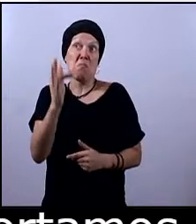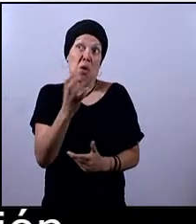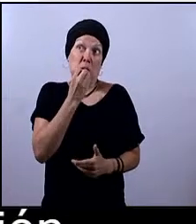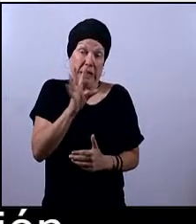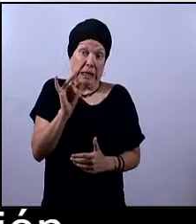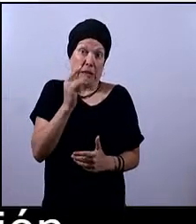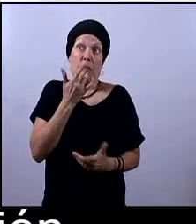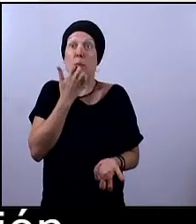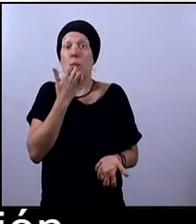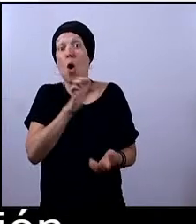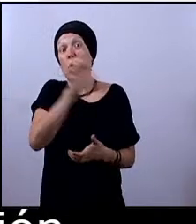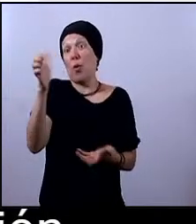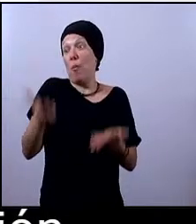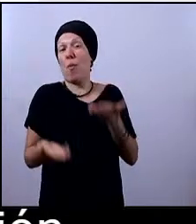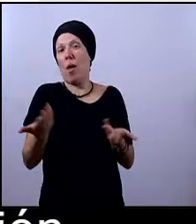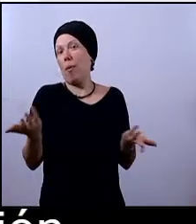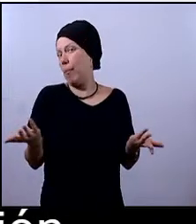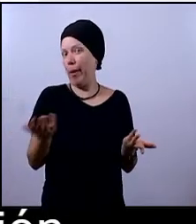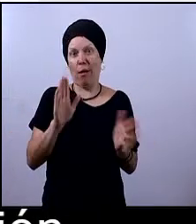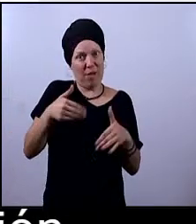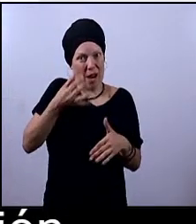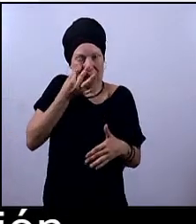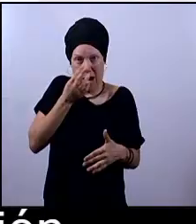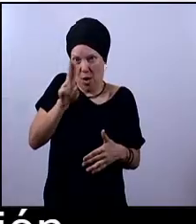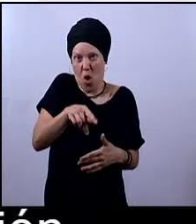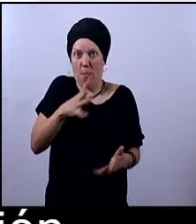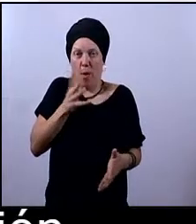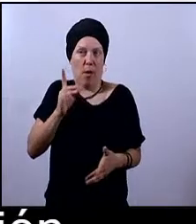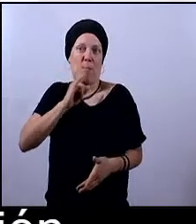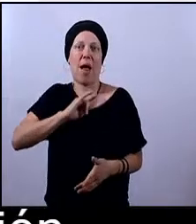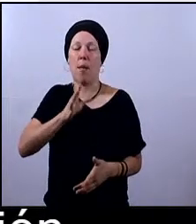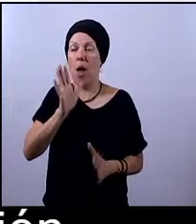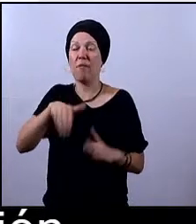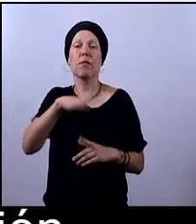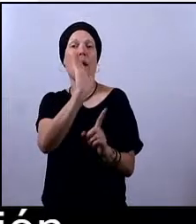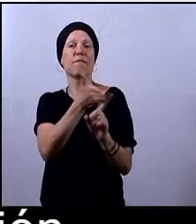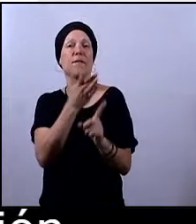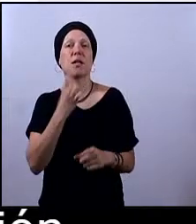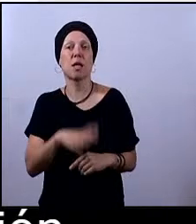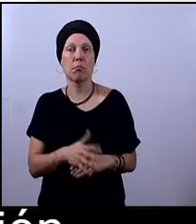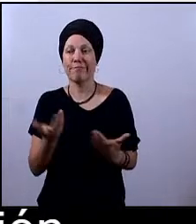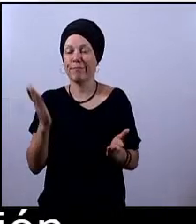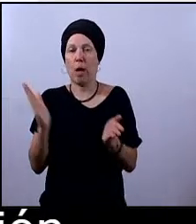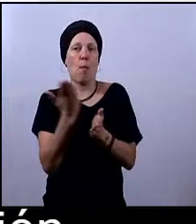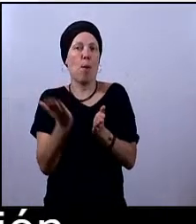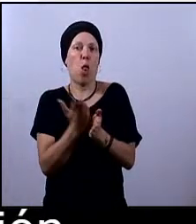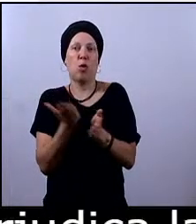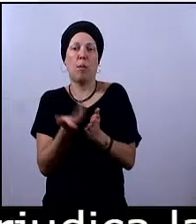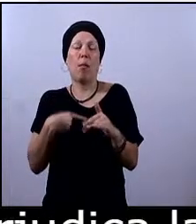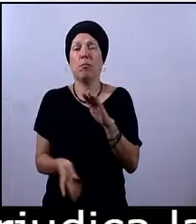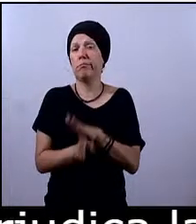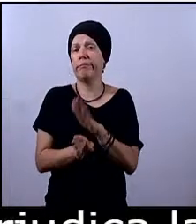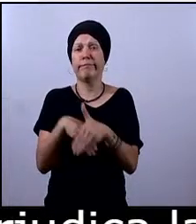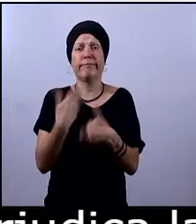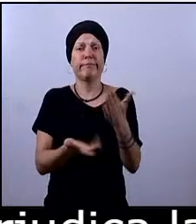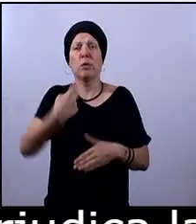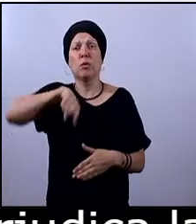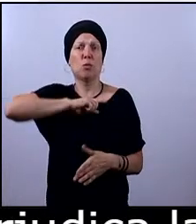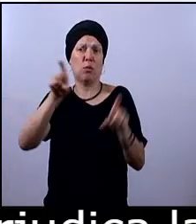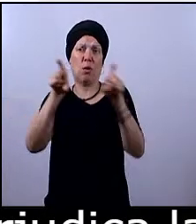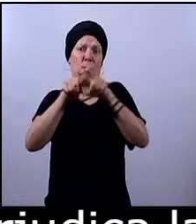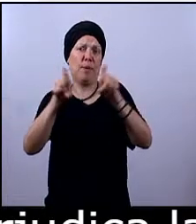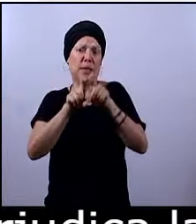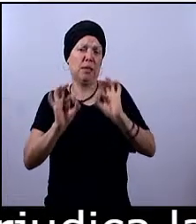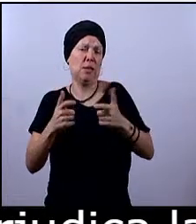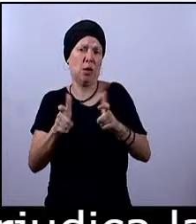si comparamos con Europa, pero no es una buena noticia, es una mala noticia porque perjudica la productividad y la continuidad de nuestros empresarios